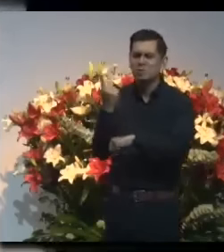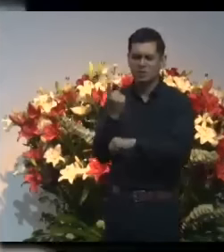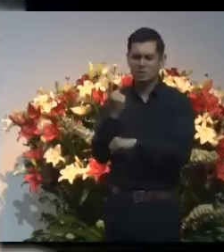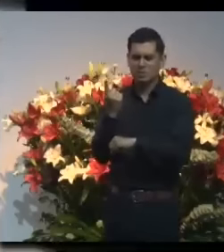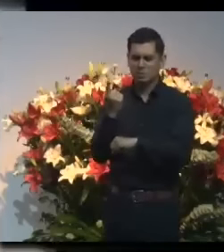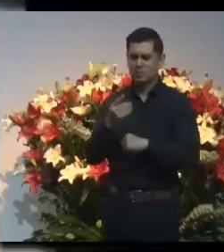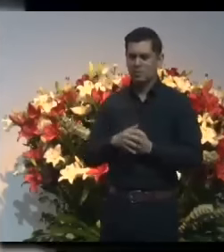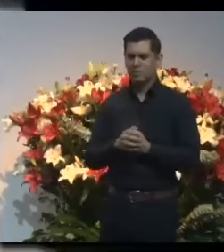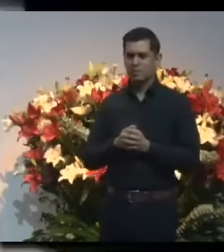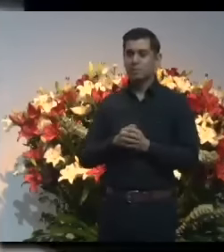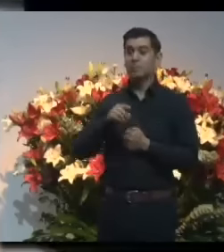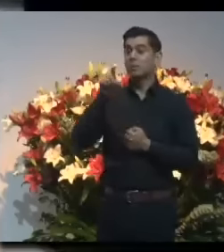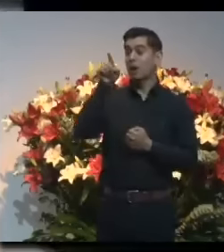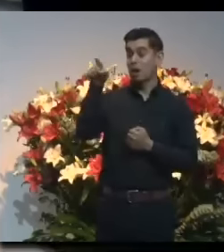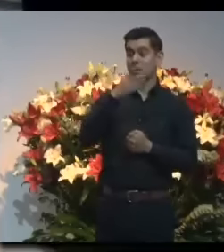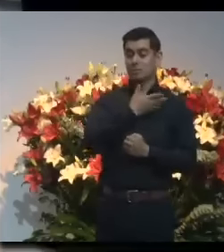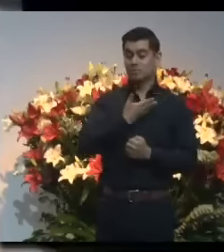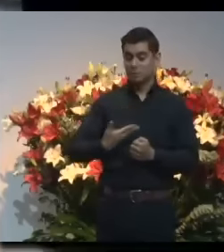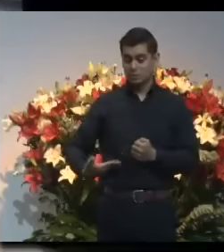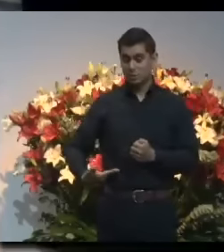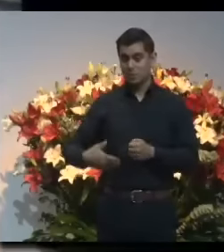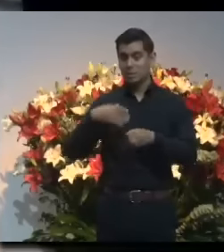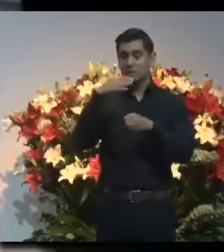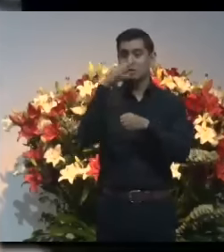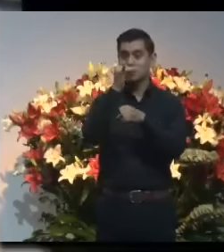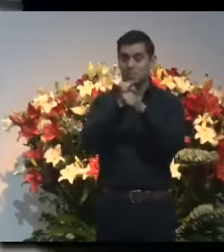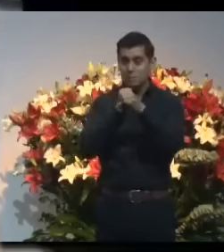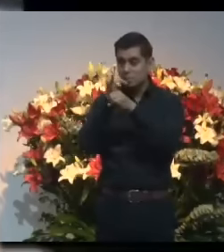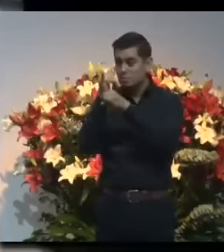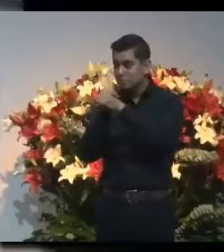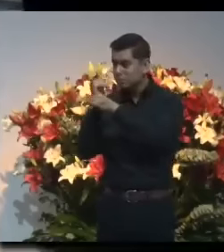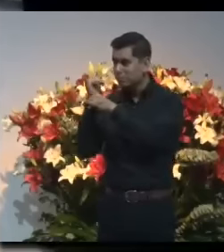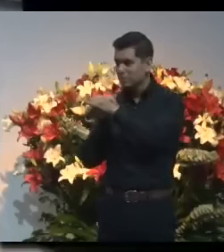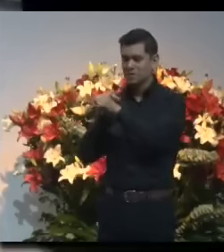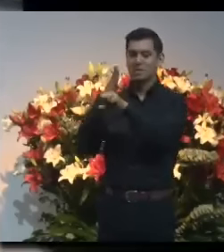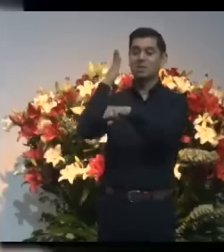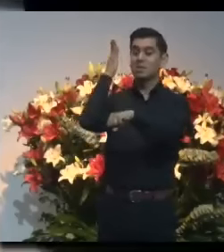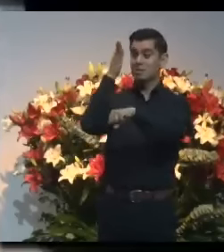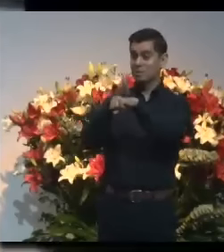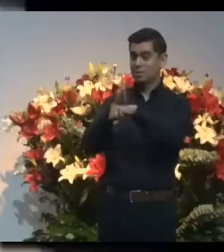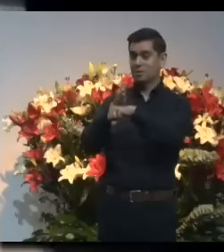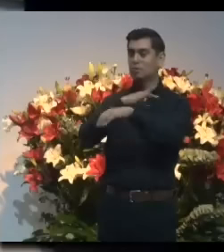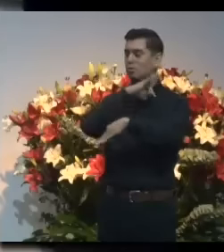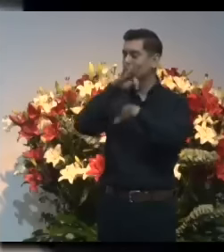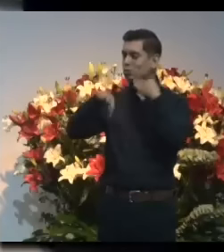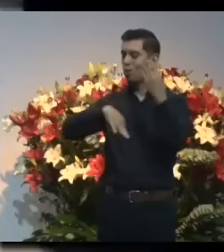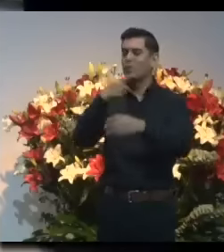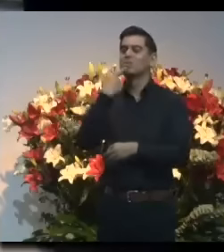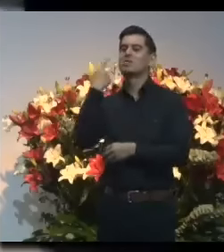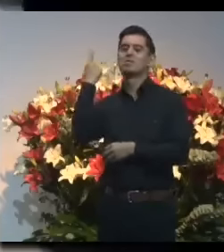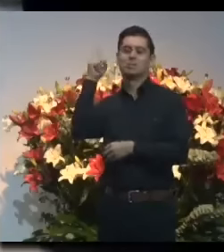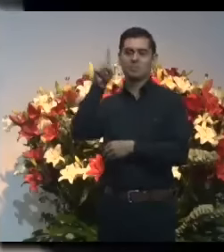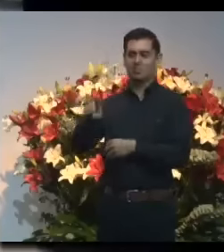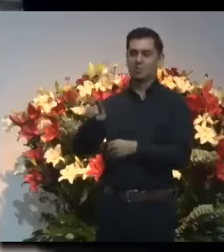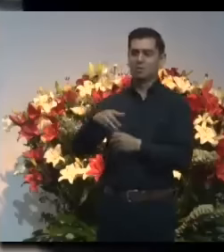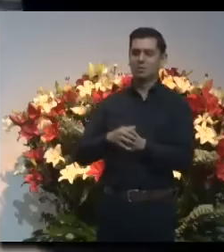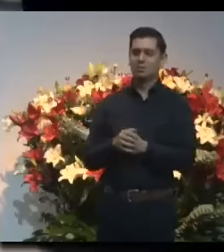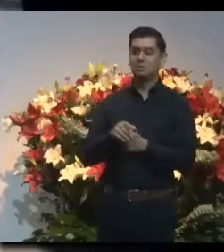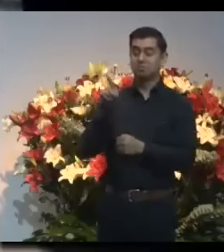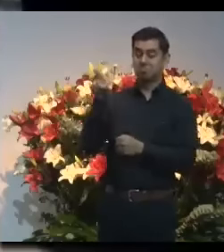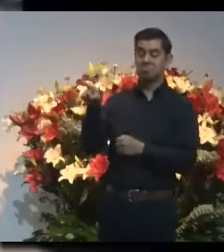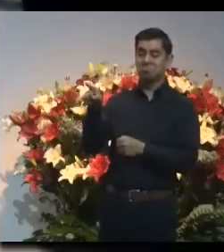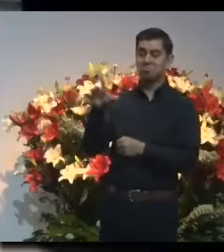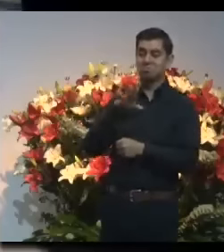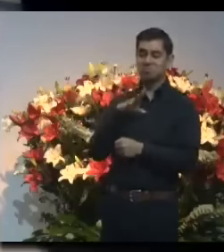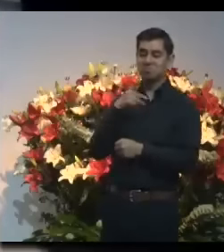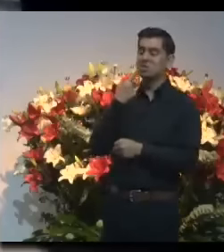le toca al presidente de la República investigar y castigar cualquier delito. Porque se puede decir que son delincuentes, pero si no